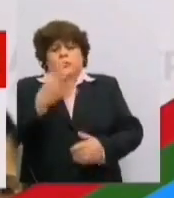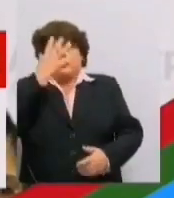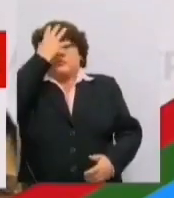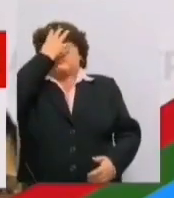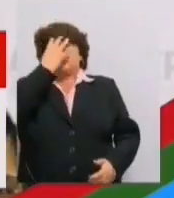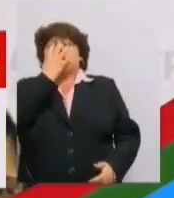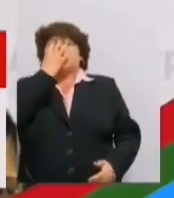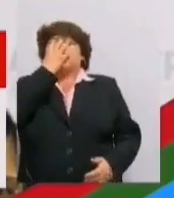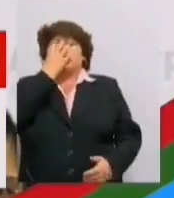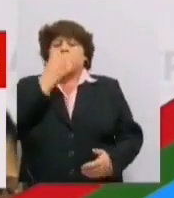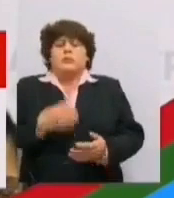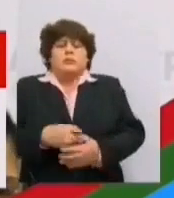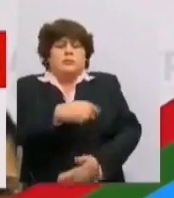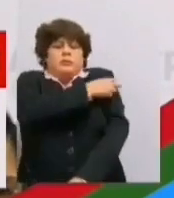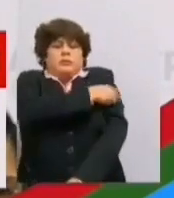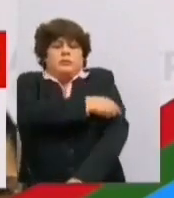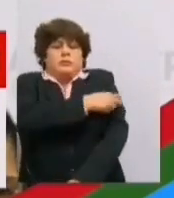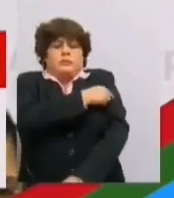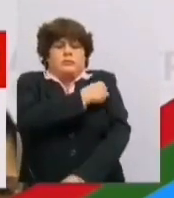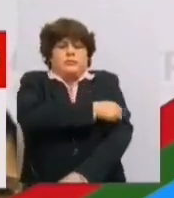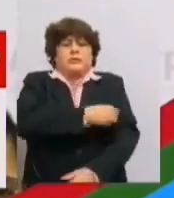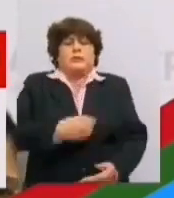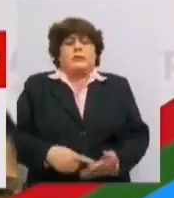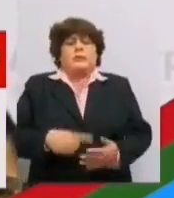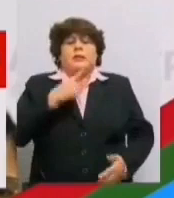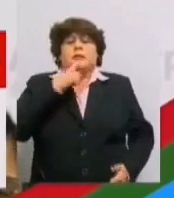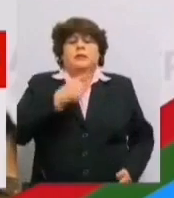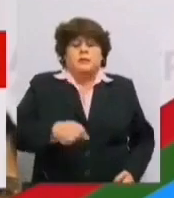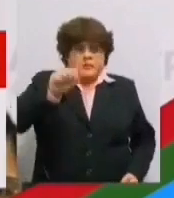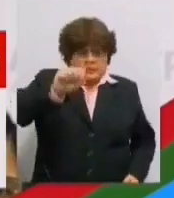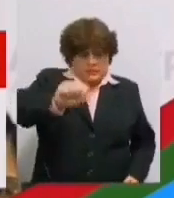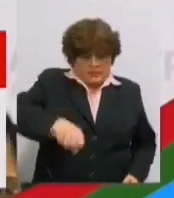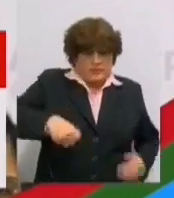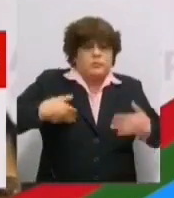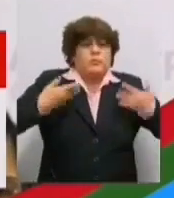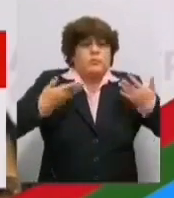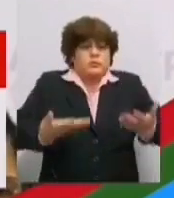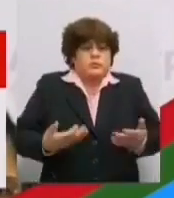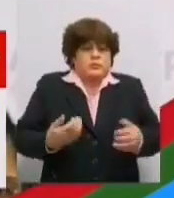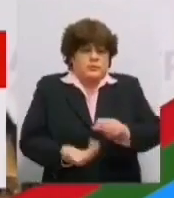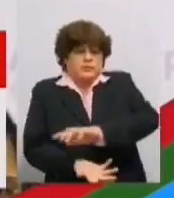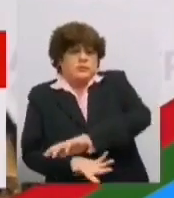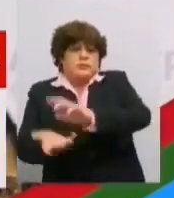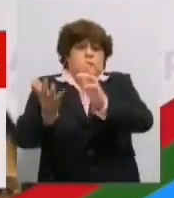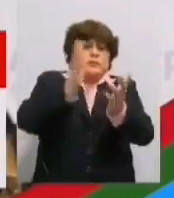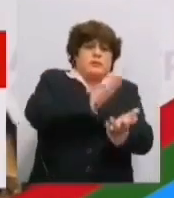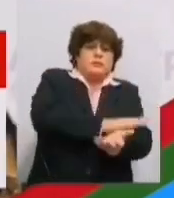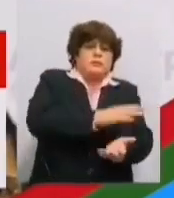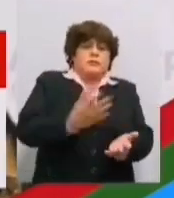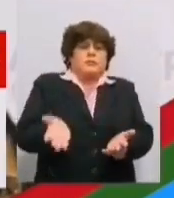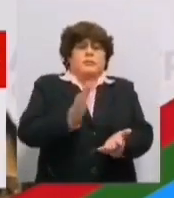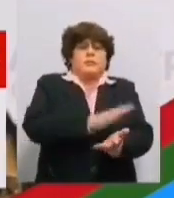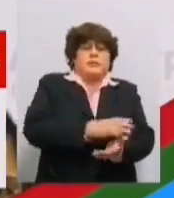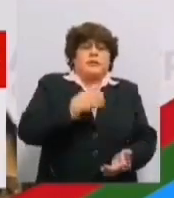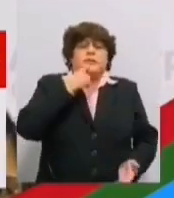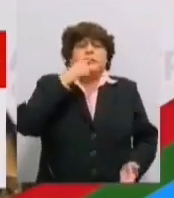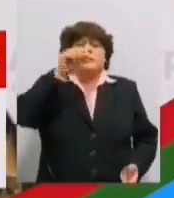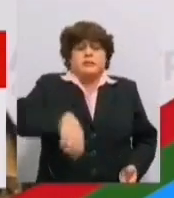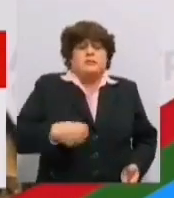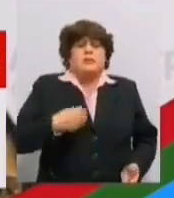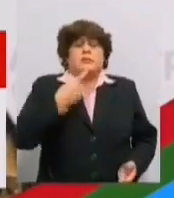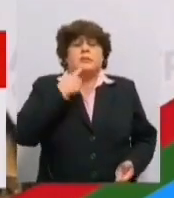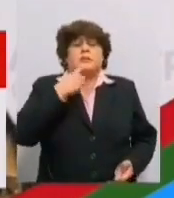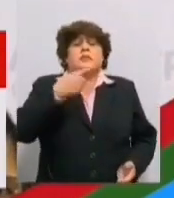oxígeno en la puerta de un hospital y eso va a ser posible si es que volteamos la página eso va a ser posible